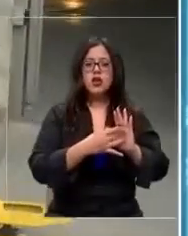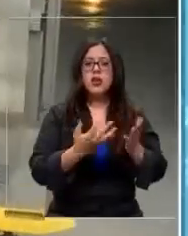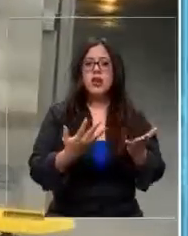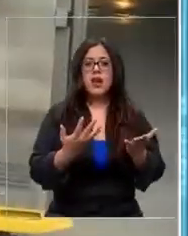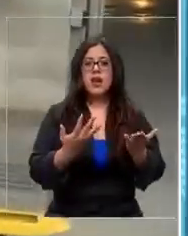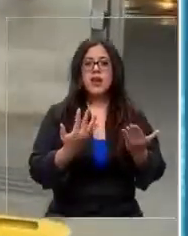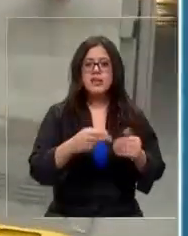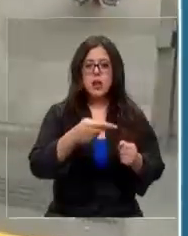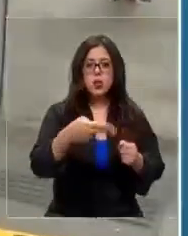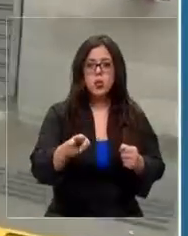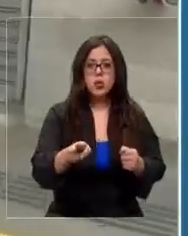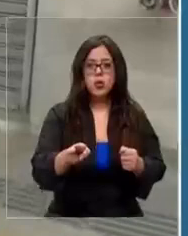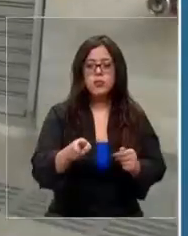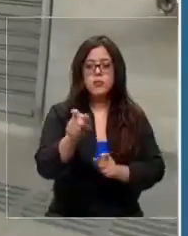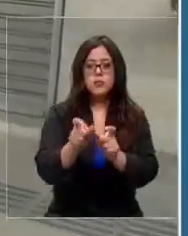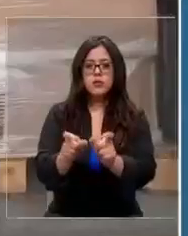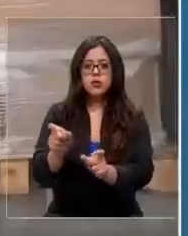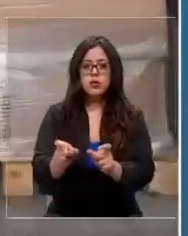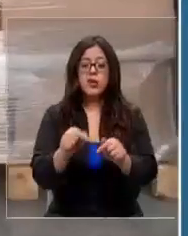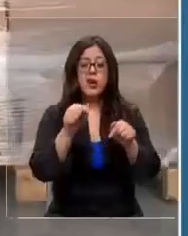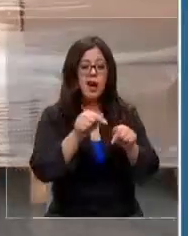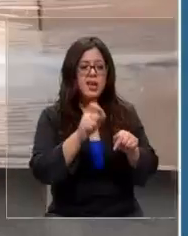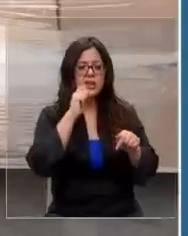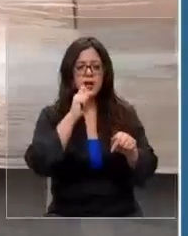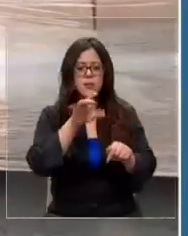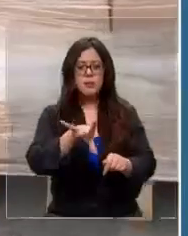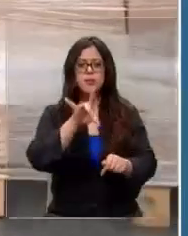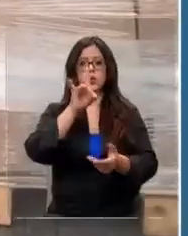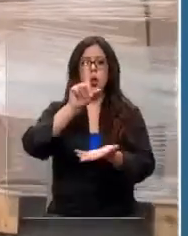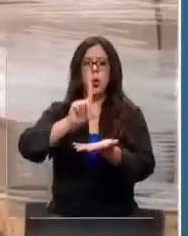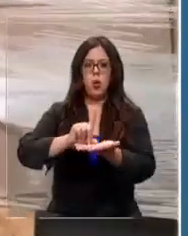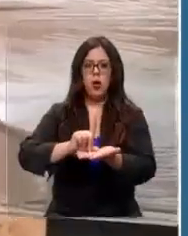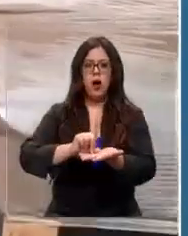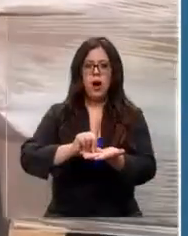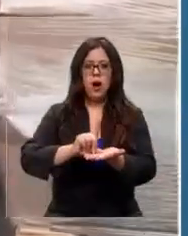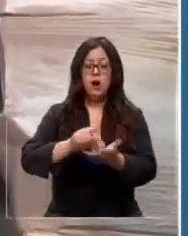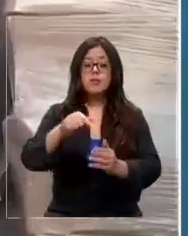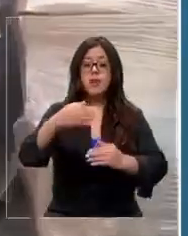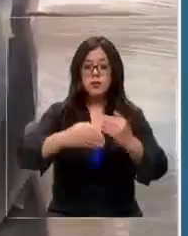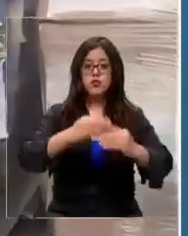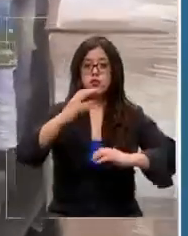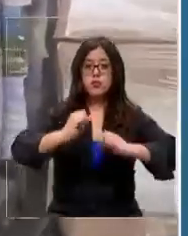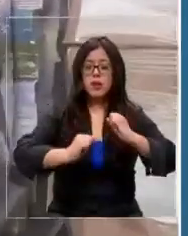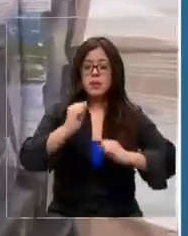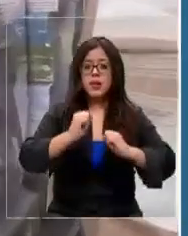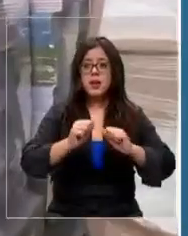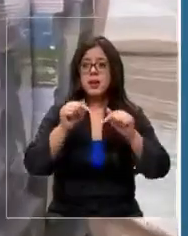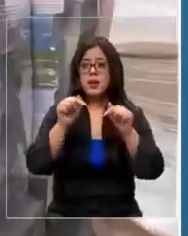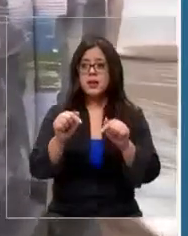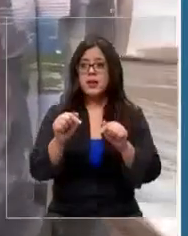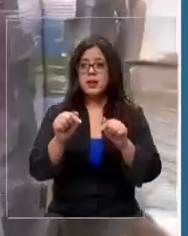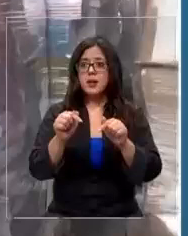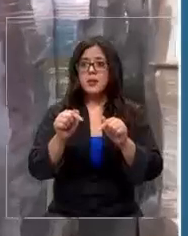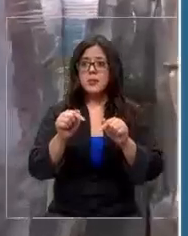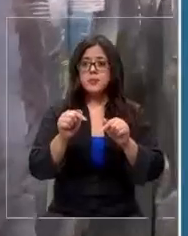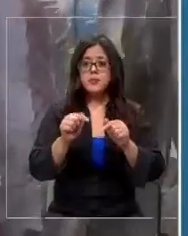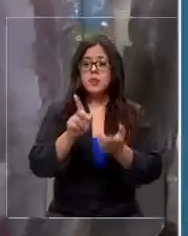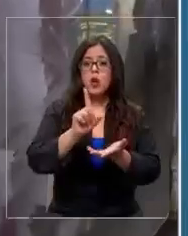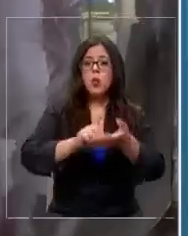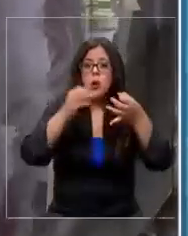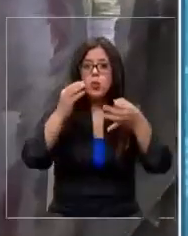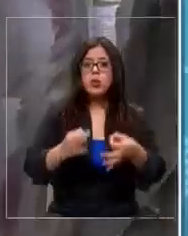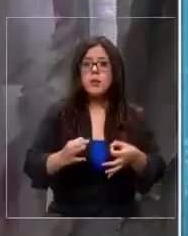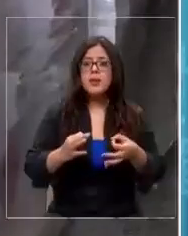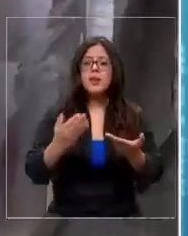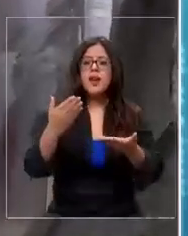Intelectual. Se individualiza este lugar donde funcionaba esta empresa. En uno de estos pisos había un lugar donde